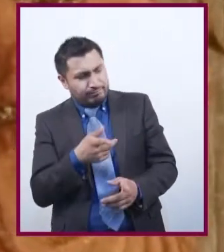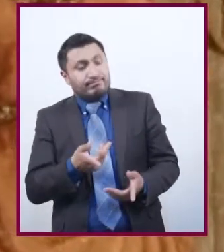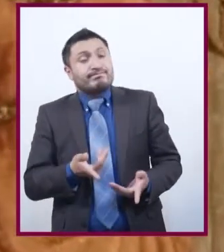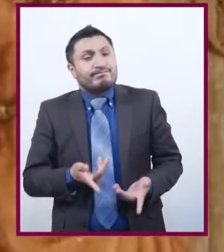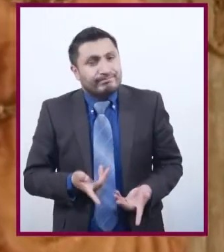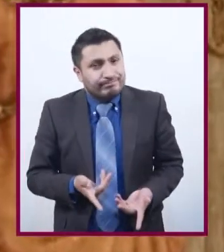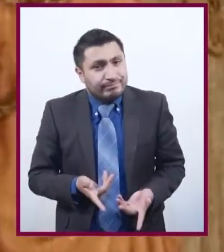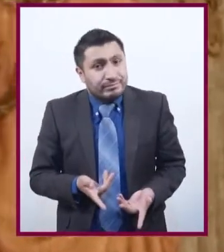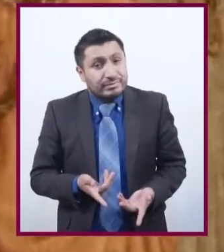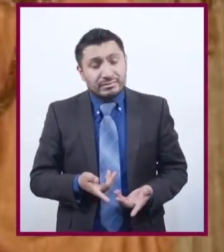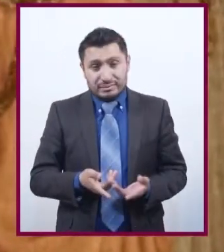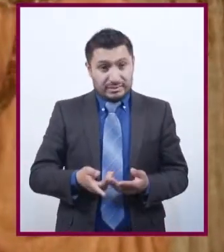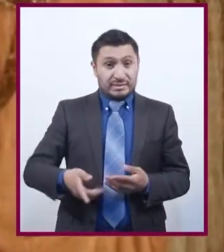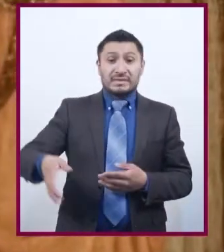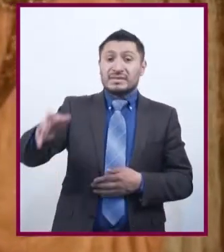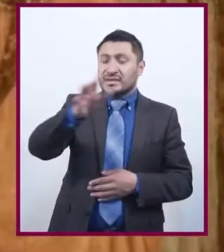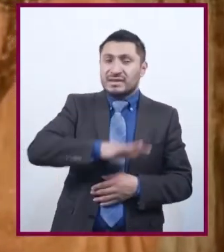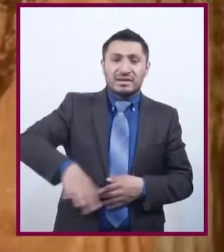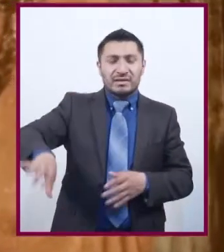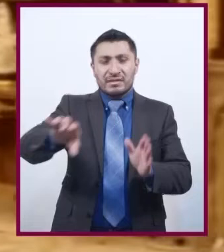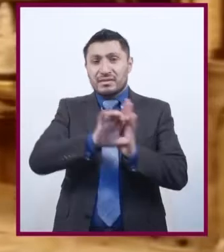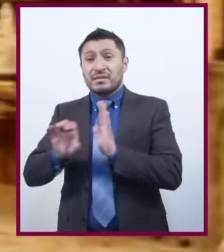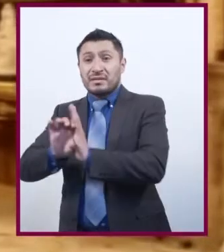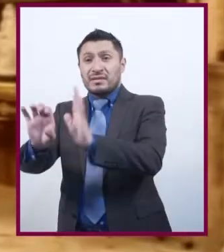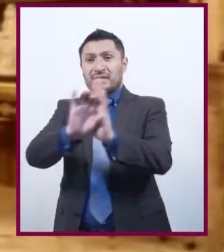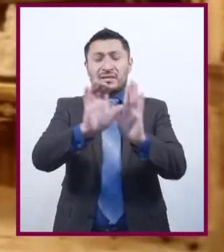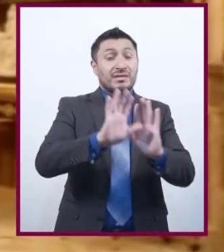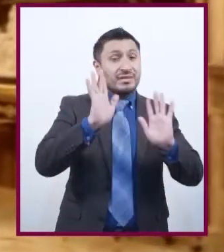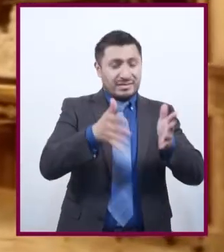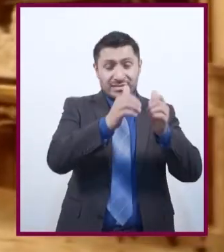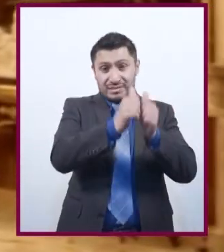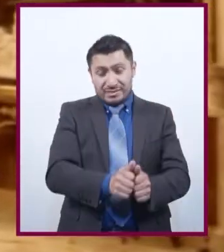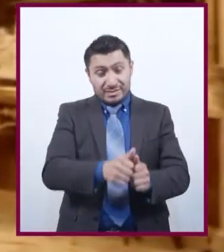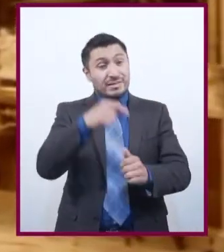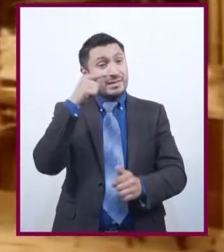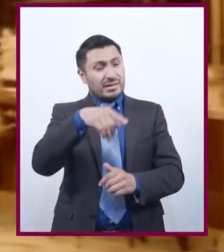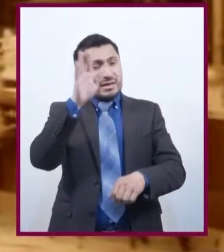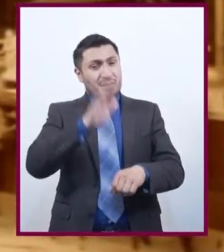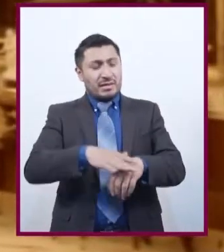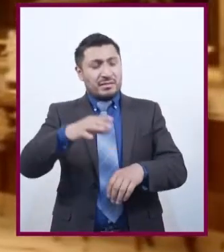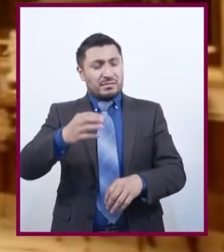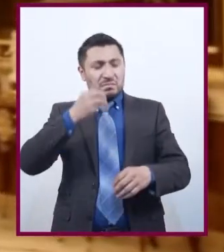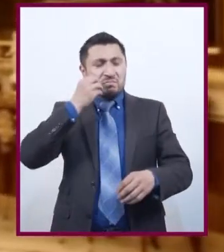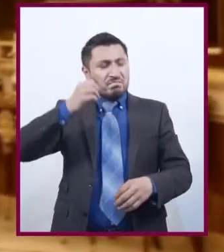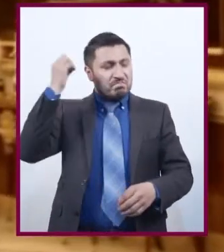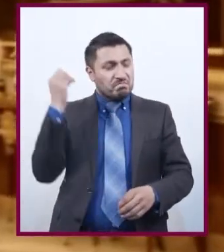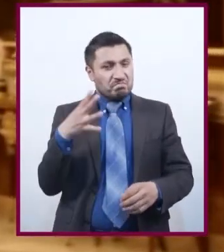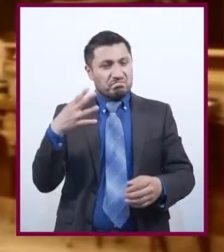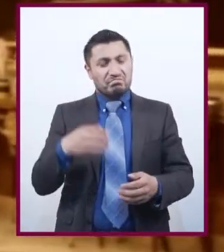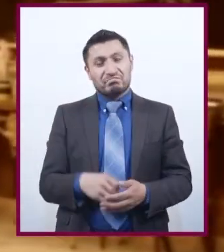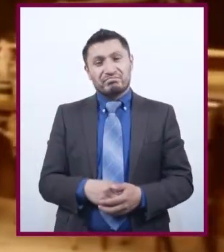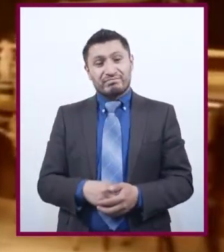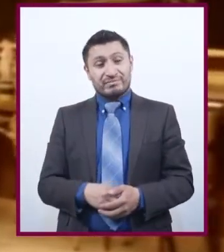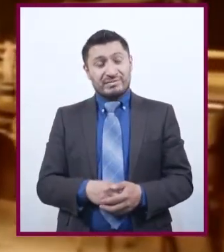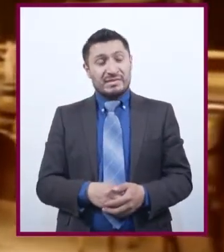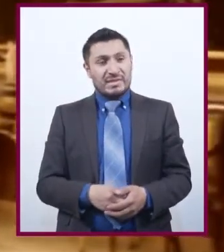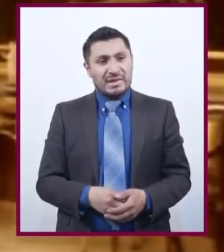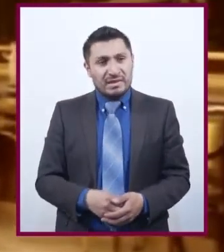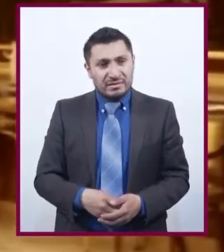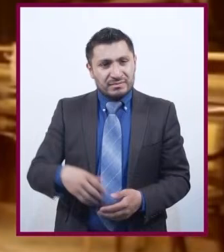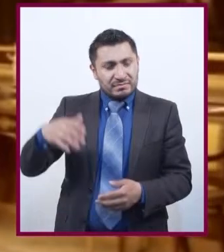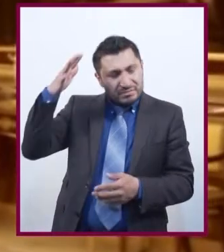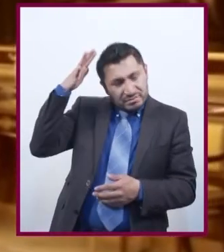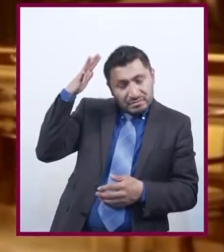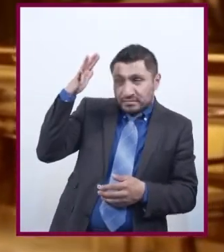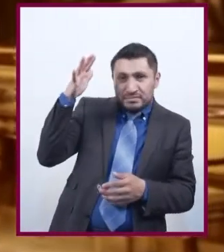una habitación en particular de todas las habitaciones donde ya había estado esta era la más espléndida y hermosa